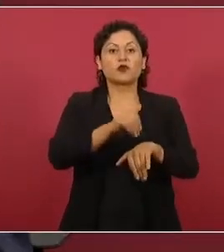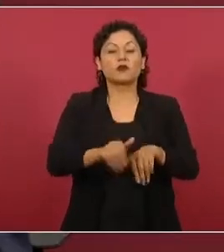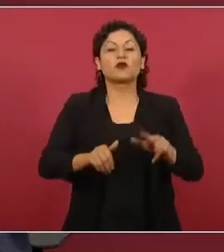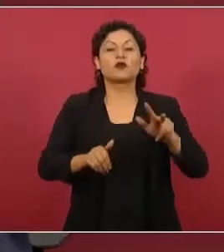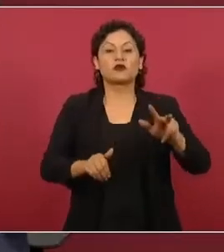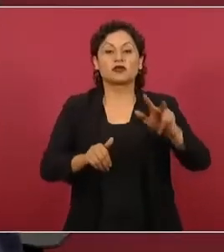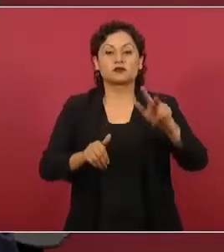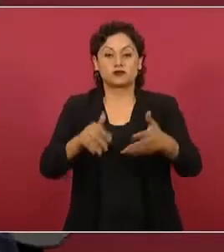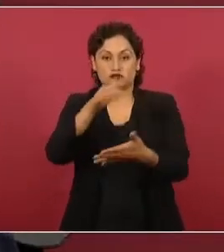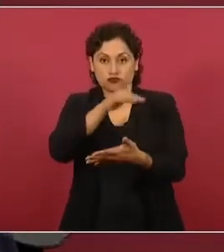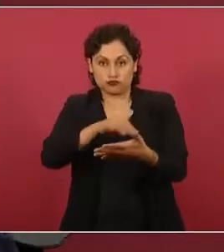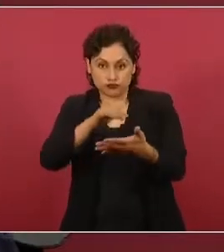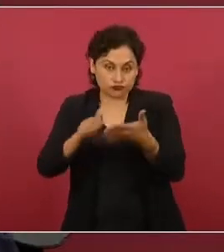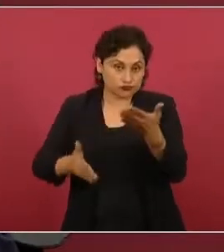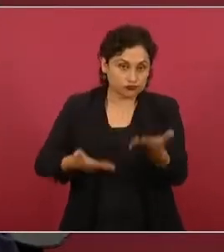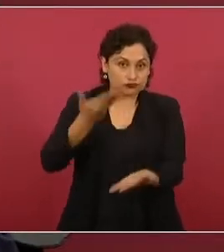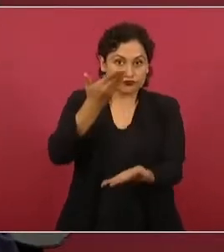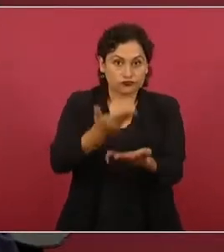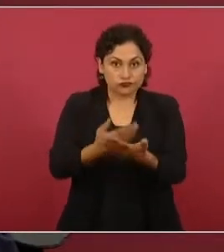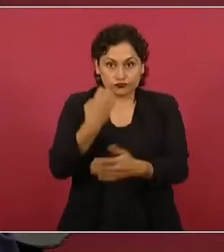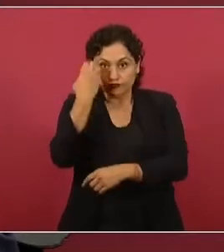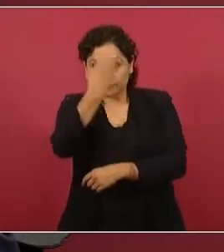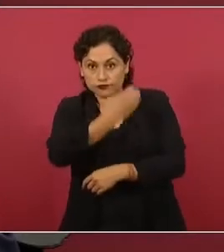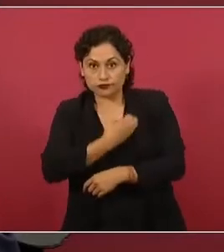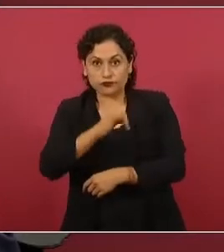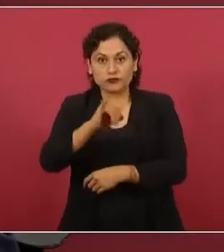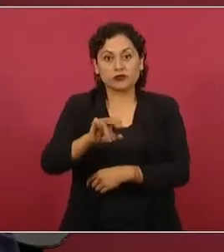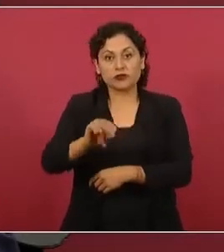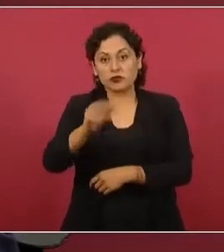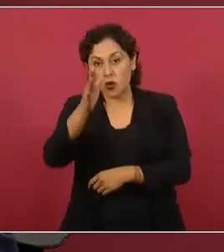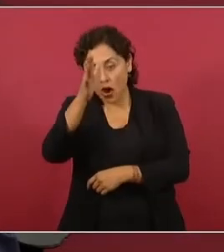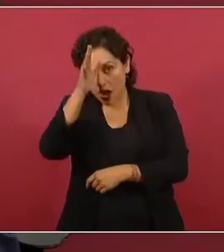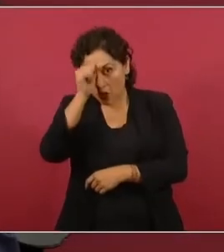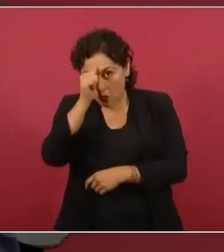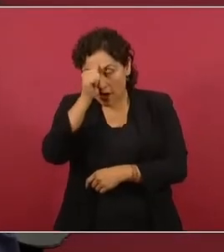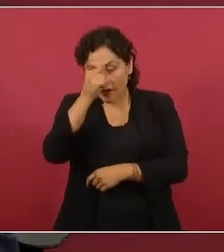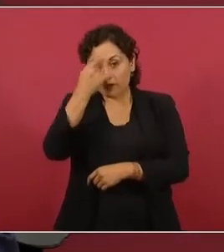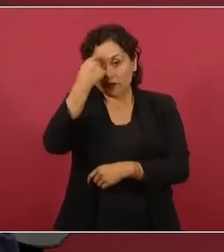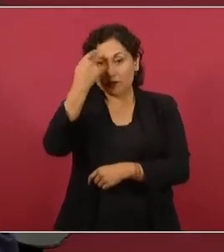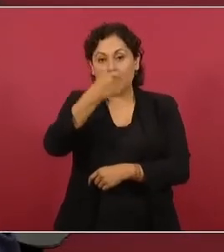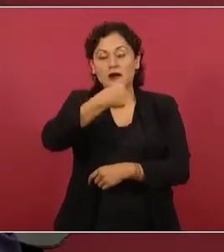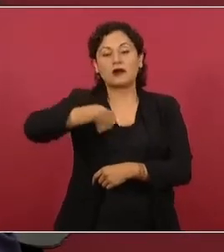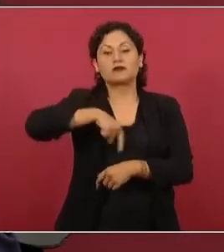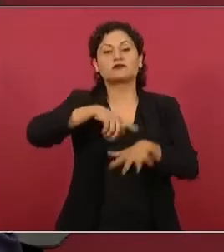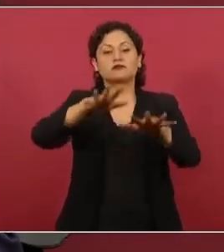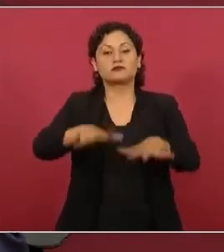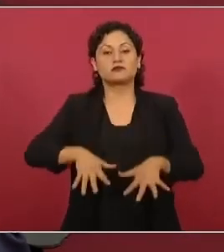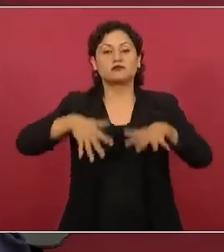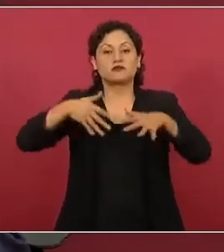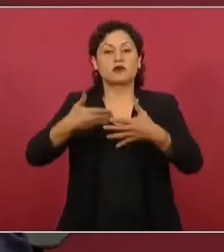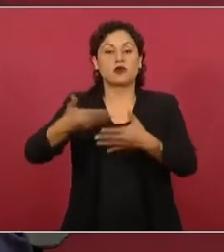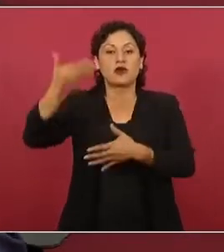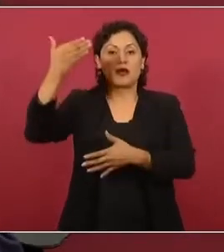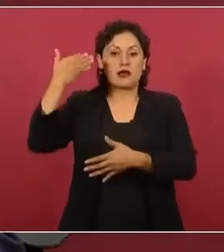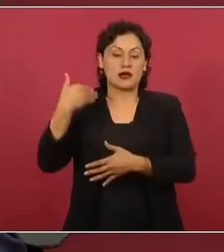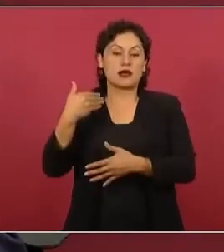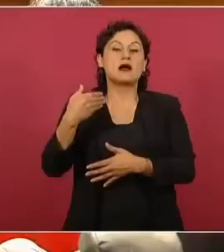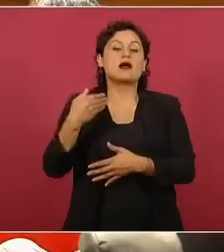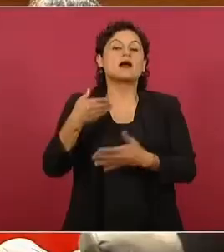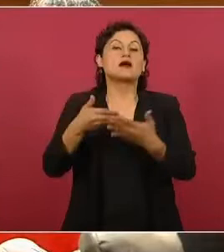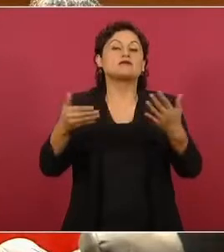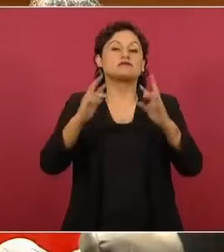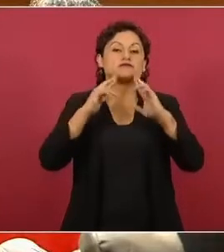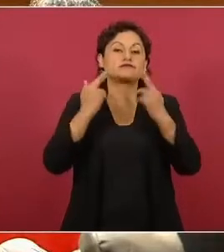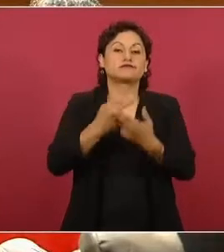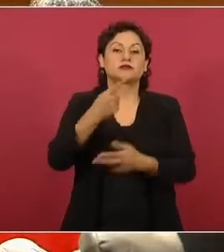Lectura y en su caso aprobación de los acuerdos tomados por esta Asamblea General en su sesión ordinaria número 125